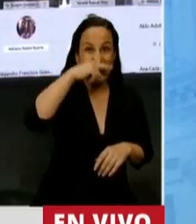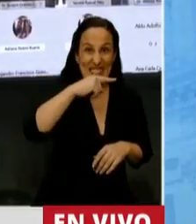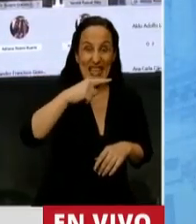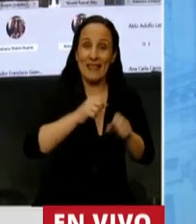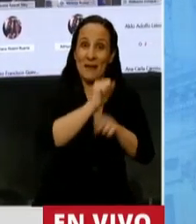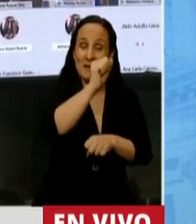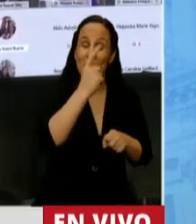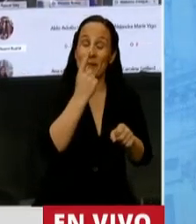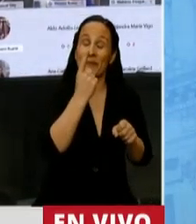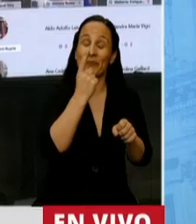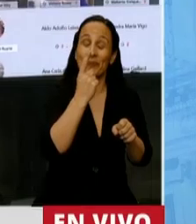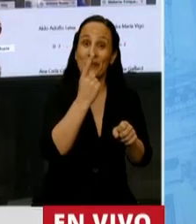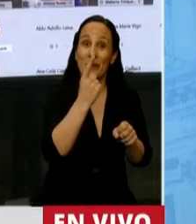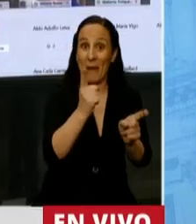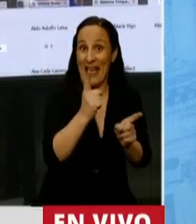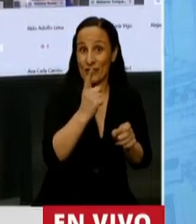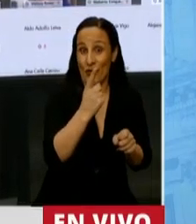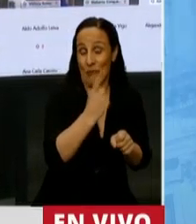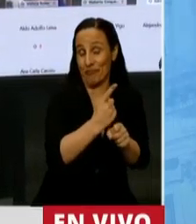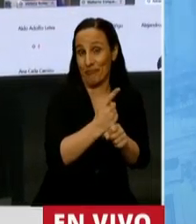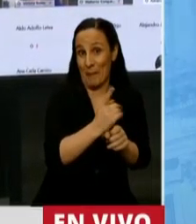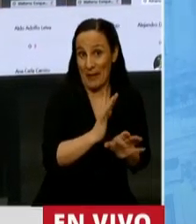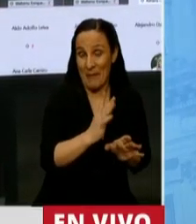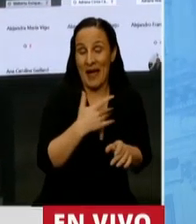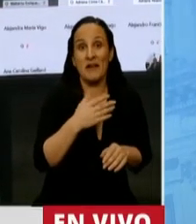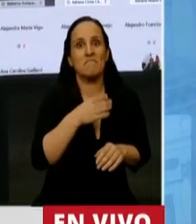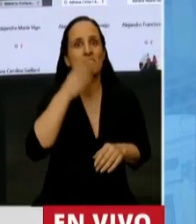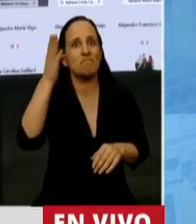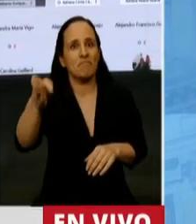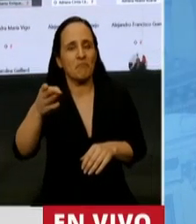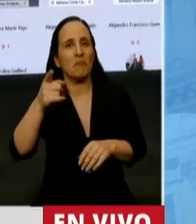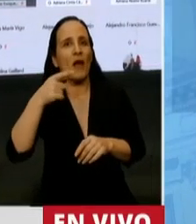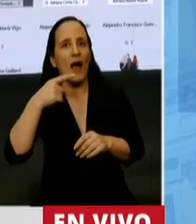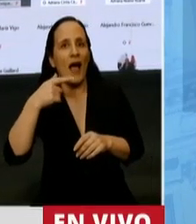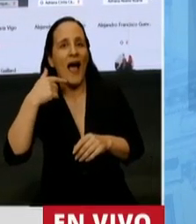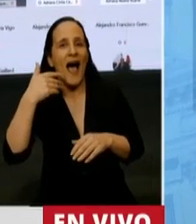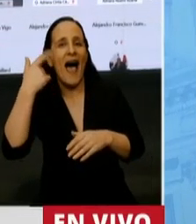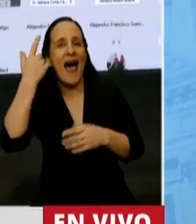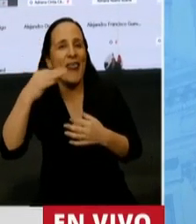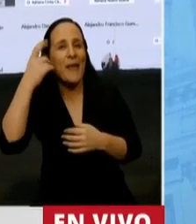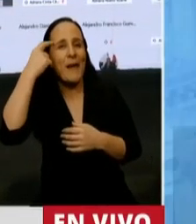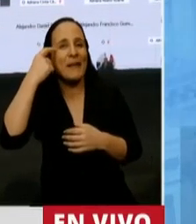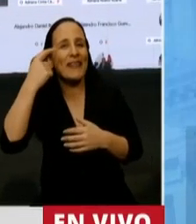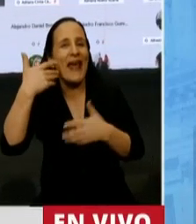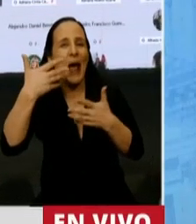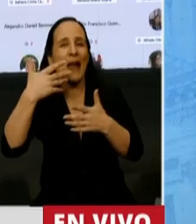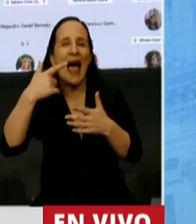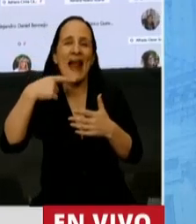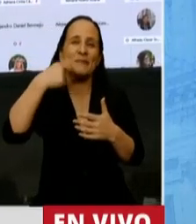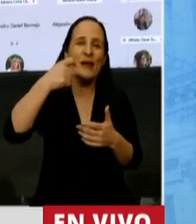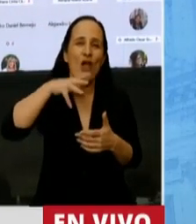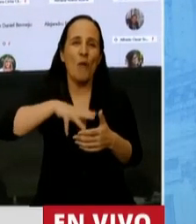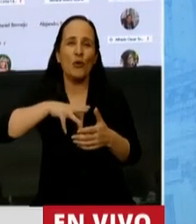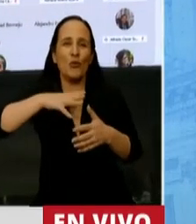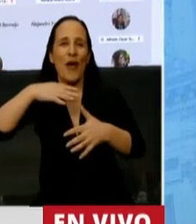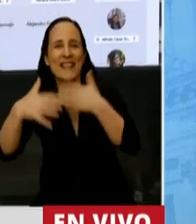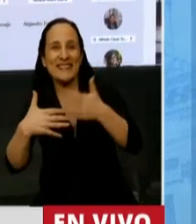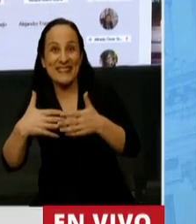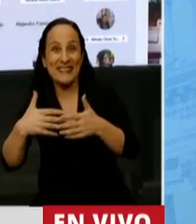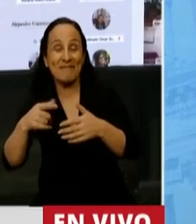trabajar allá en la costa del río Uruguay, tuve que aprender a hablar el portuñol, y en ese lugar encontré